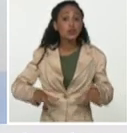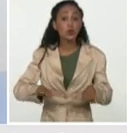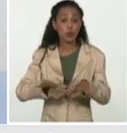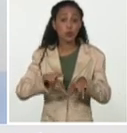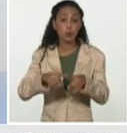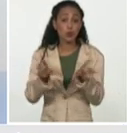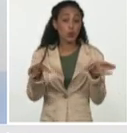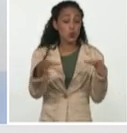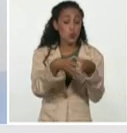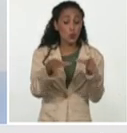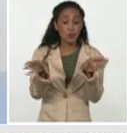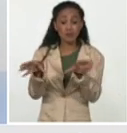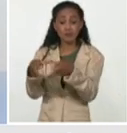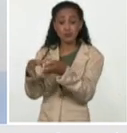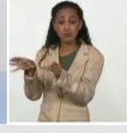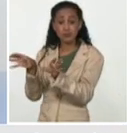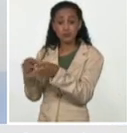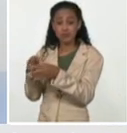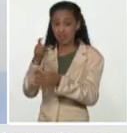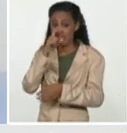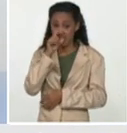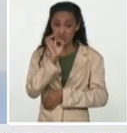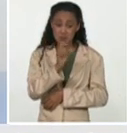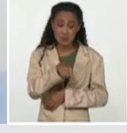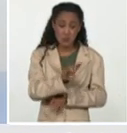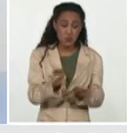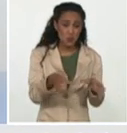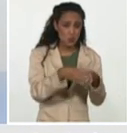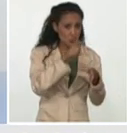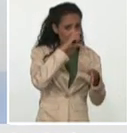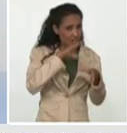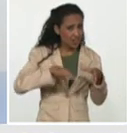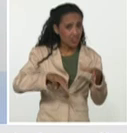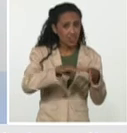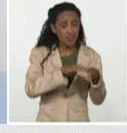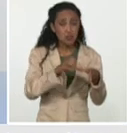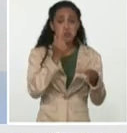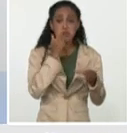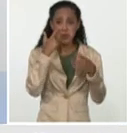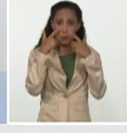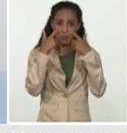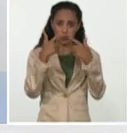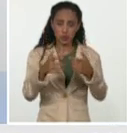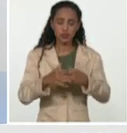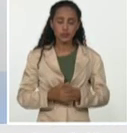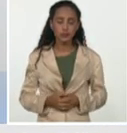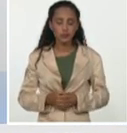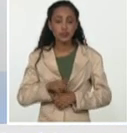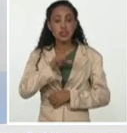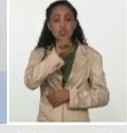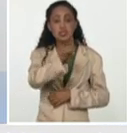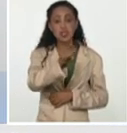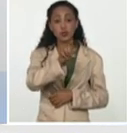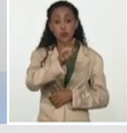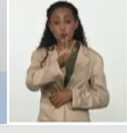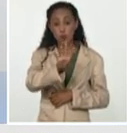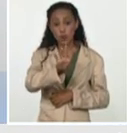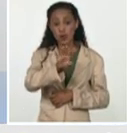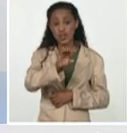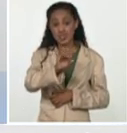edades que estamos hablando. Todavía más importante es que 146 de